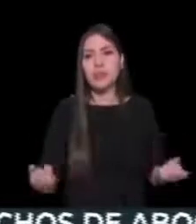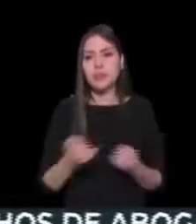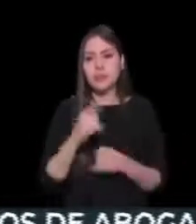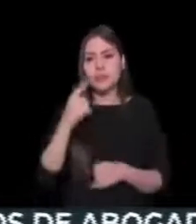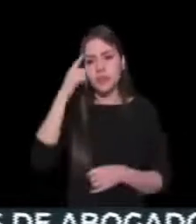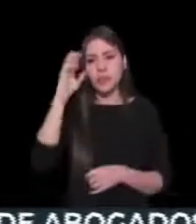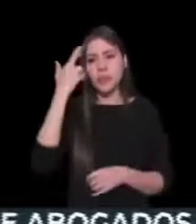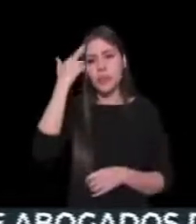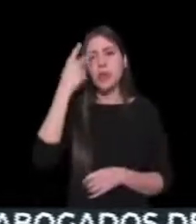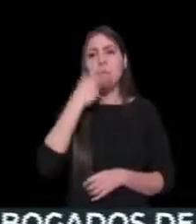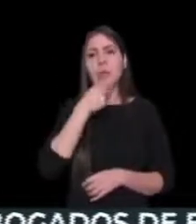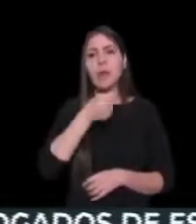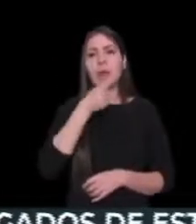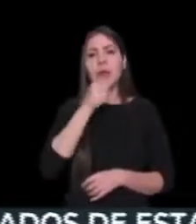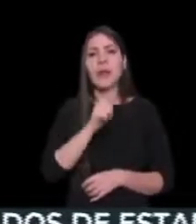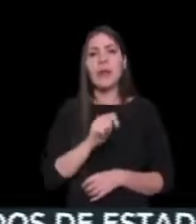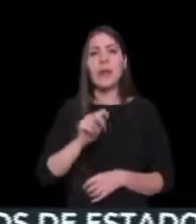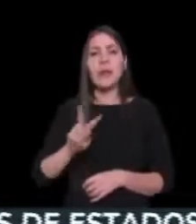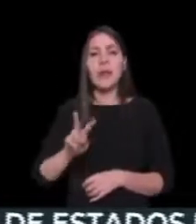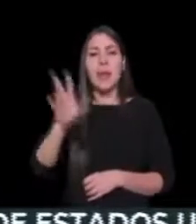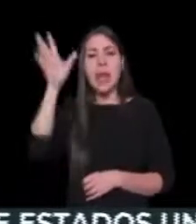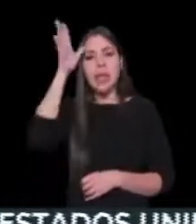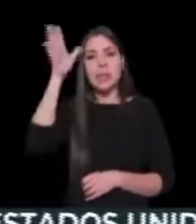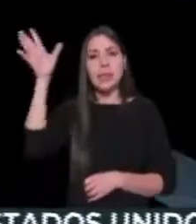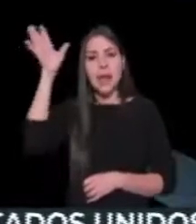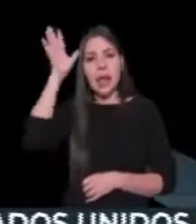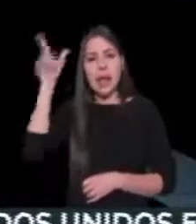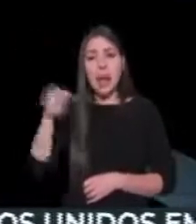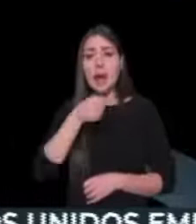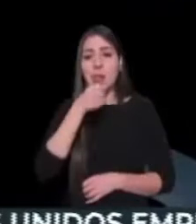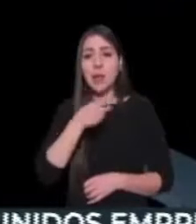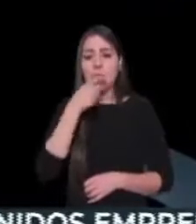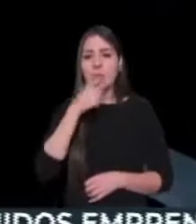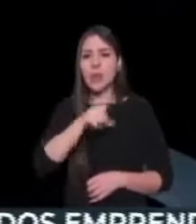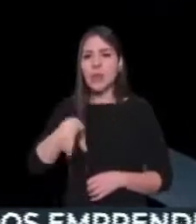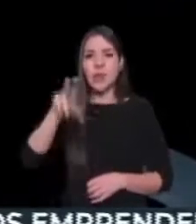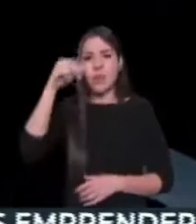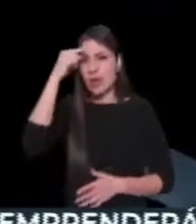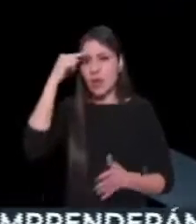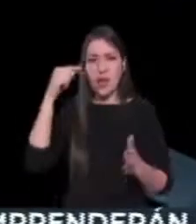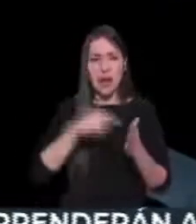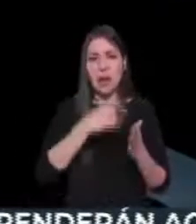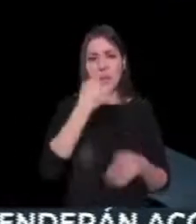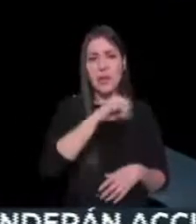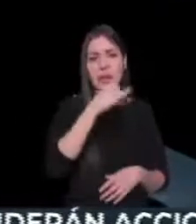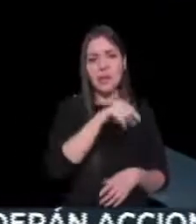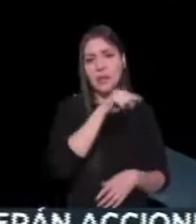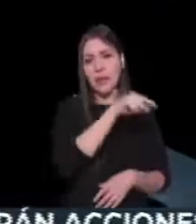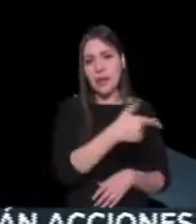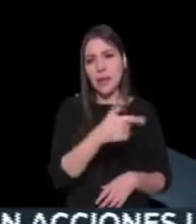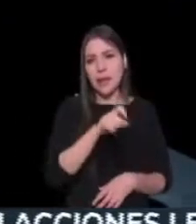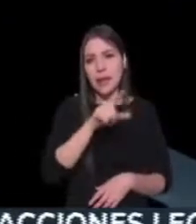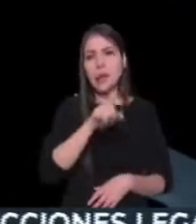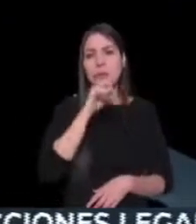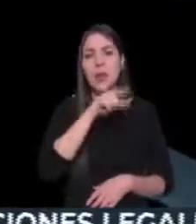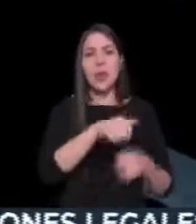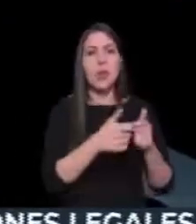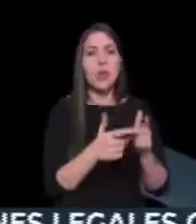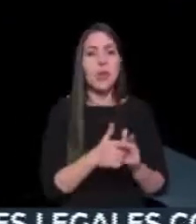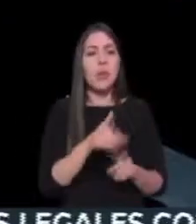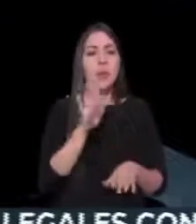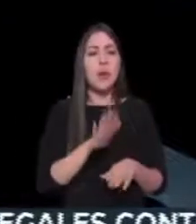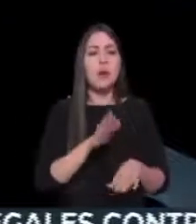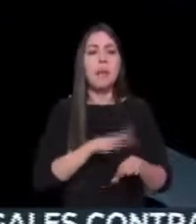el caso de este conductor de TV Azteca, ¿no? Que también llamaba a no creerle a doctor Gatell, y también estos grupos se encargaron de amplificarlo